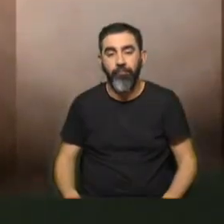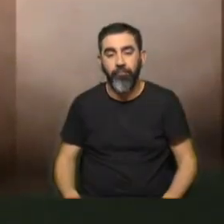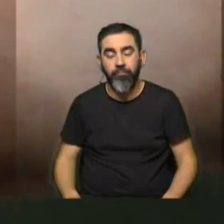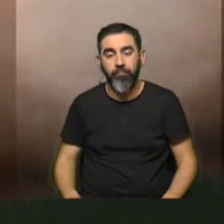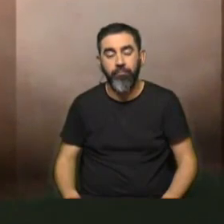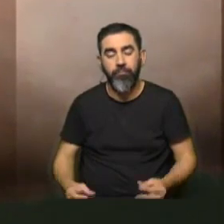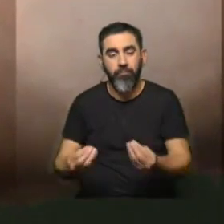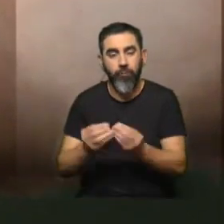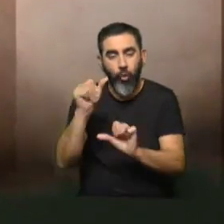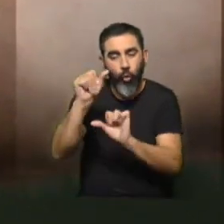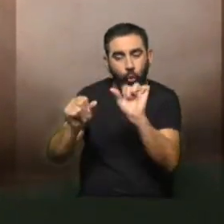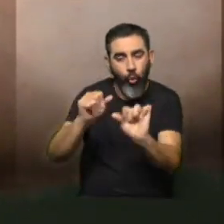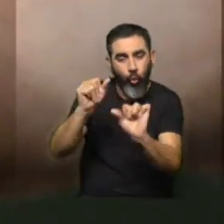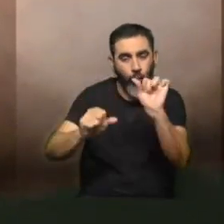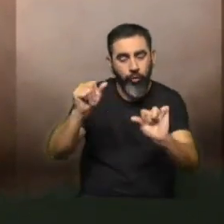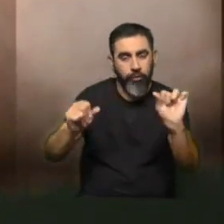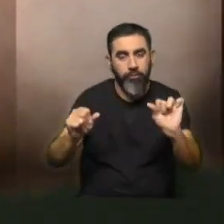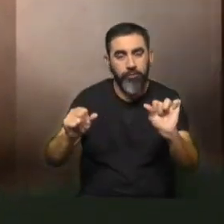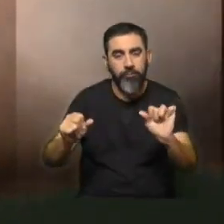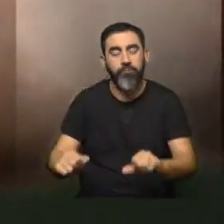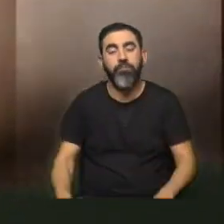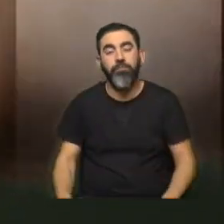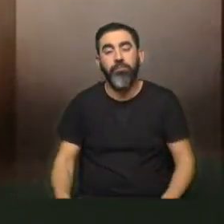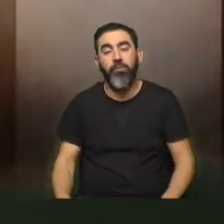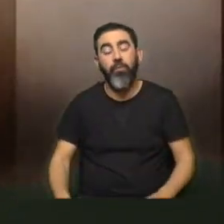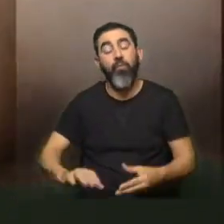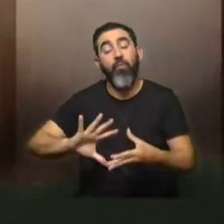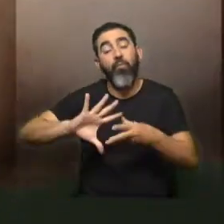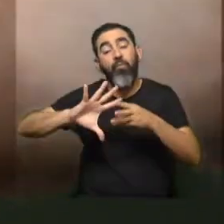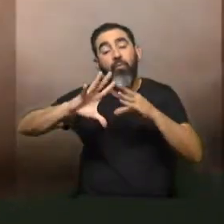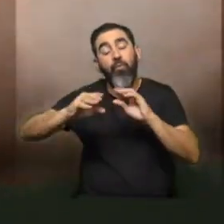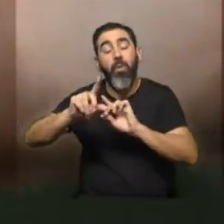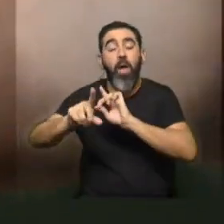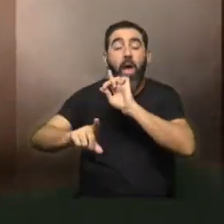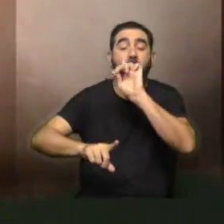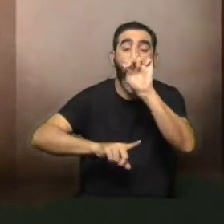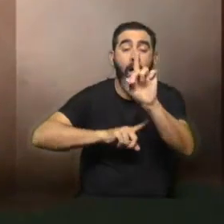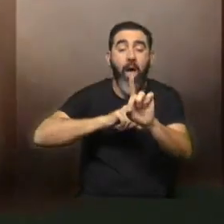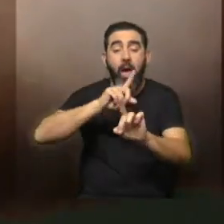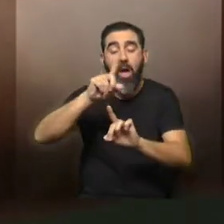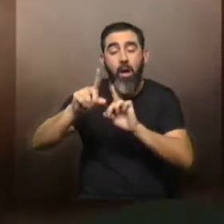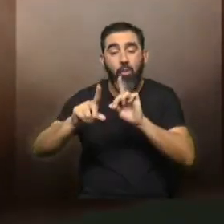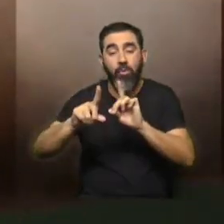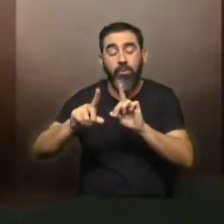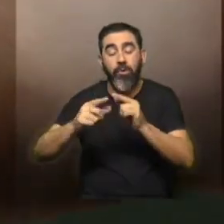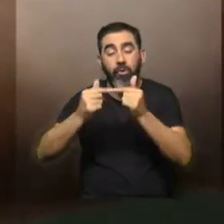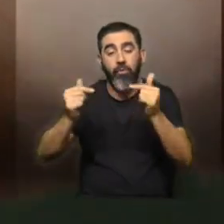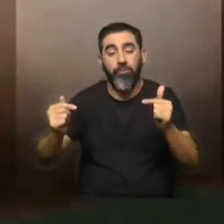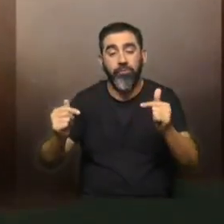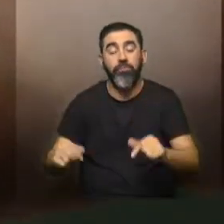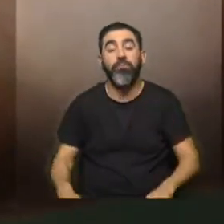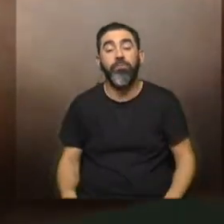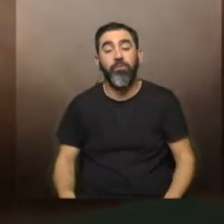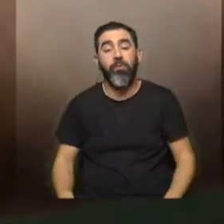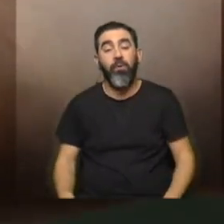cantidad de cortes, muy en el estilo de lo que algunas crónicas etnográficas